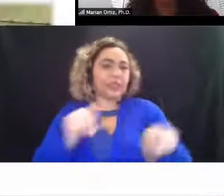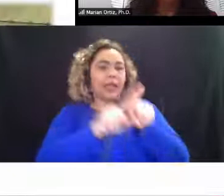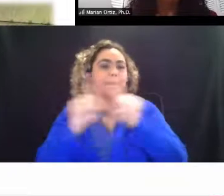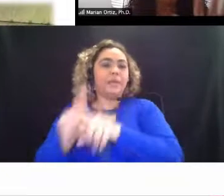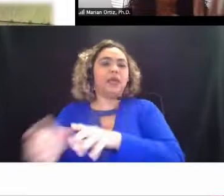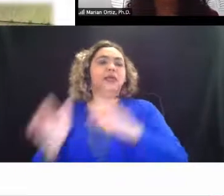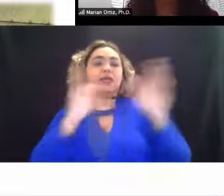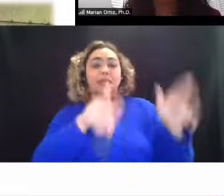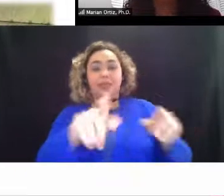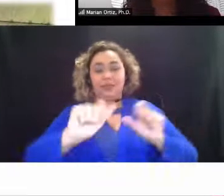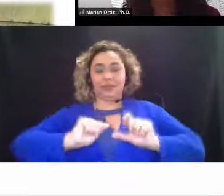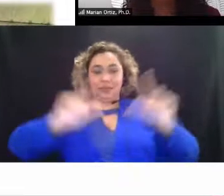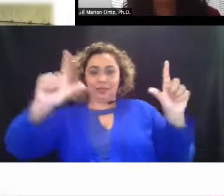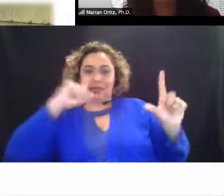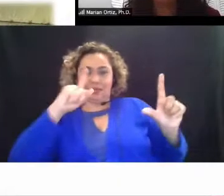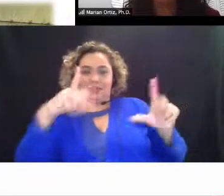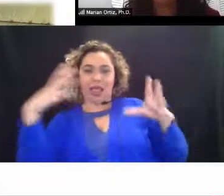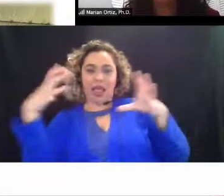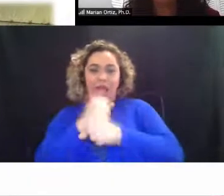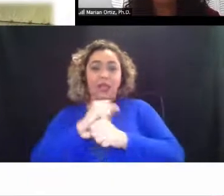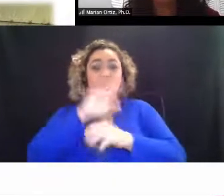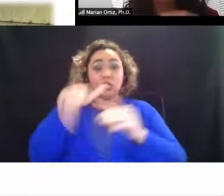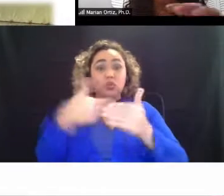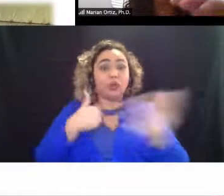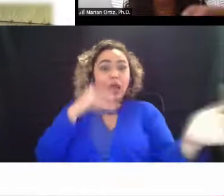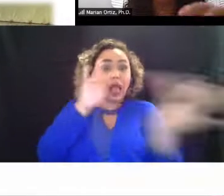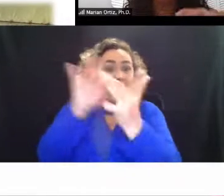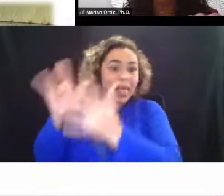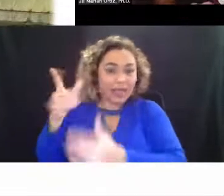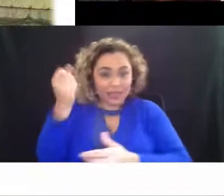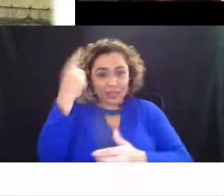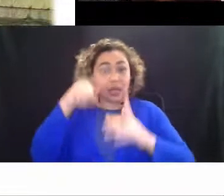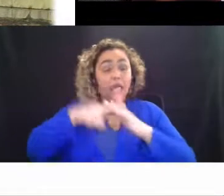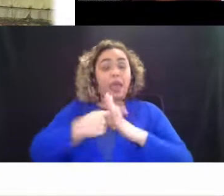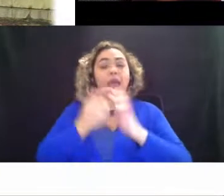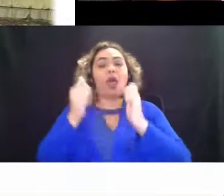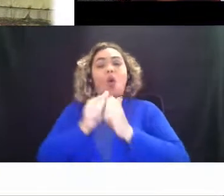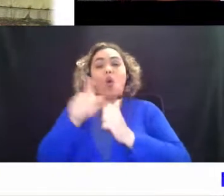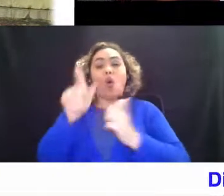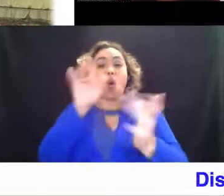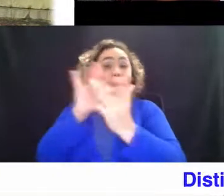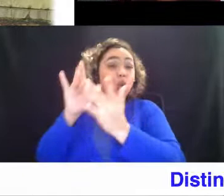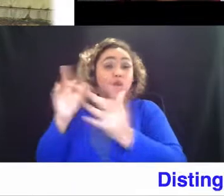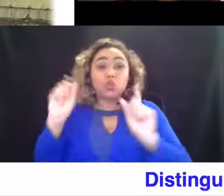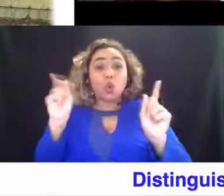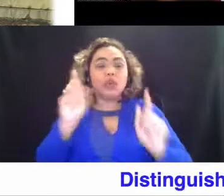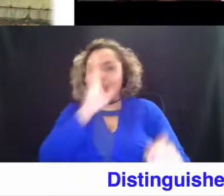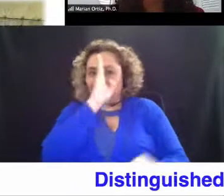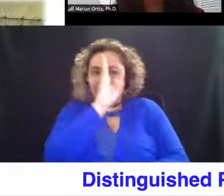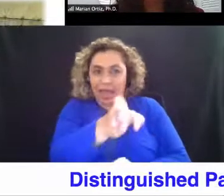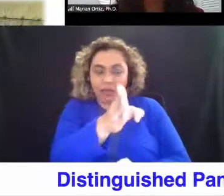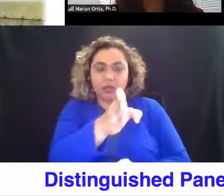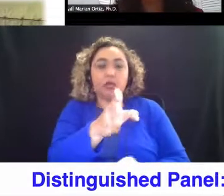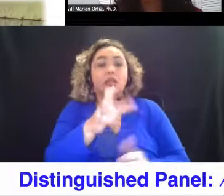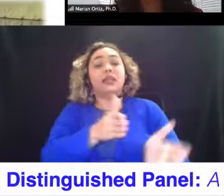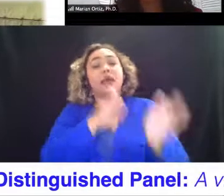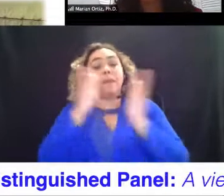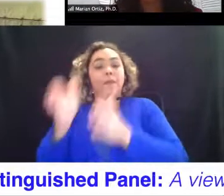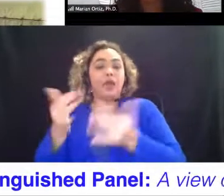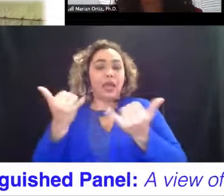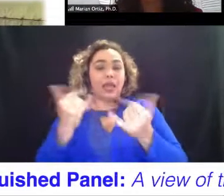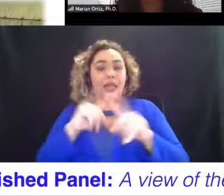Este slide creo que resume todos los esfuerzos que hemos tenido. Como les digo, empezamos con esos contactos directos, y luego tenemos